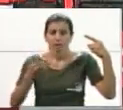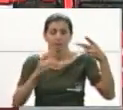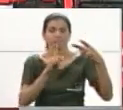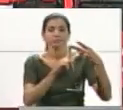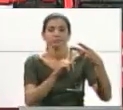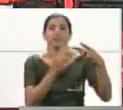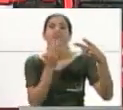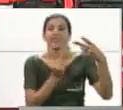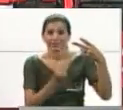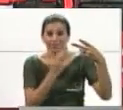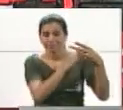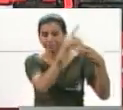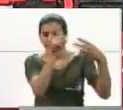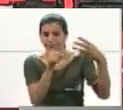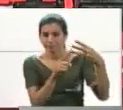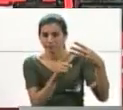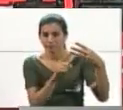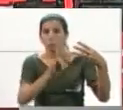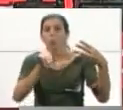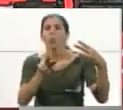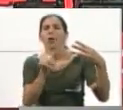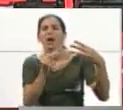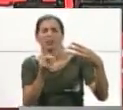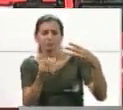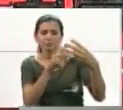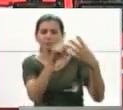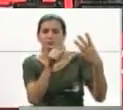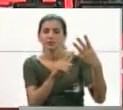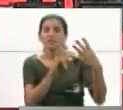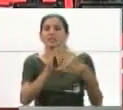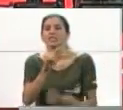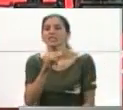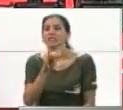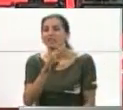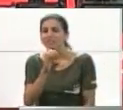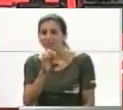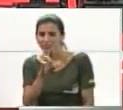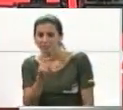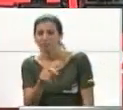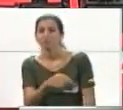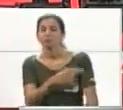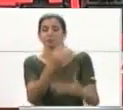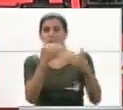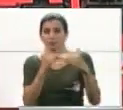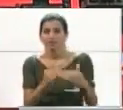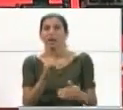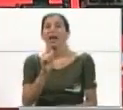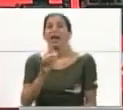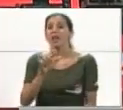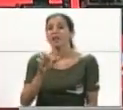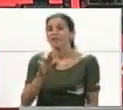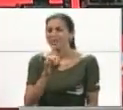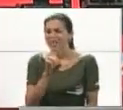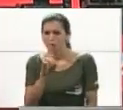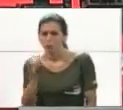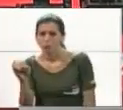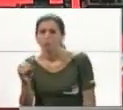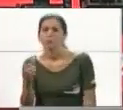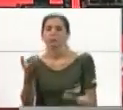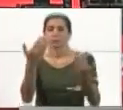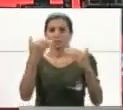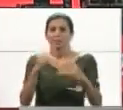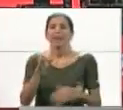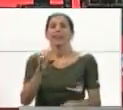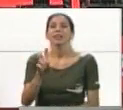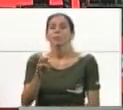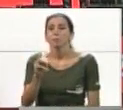Freddy Guevara, Juan Guaidó, Gilbert Caro, Alfredo Jimeno, Edmundo